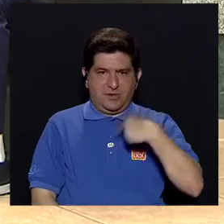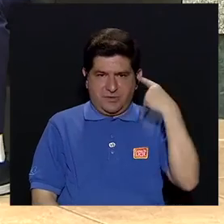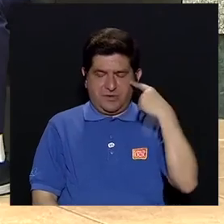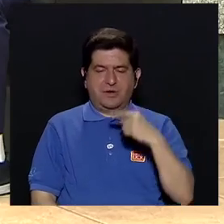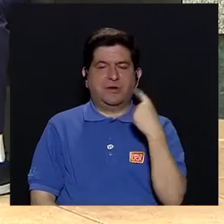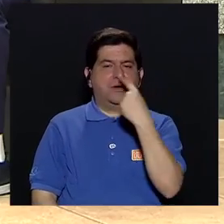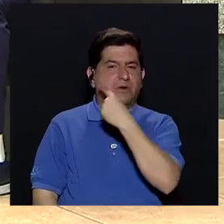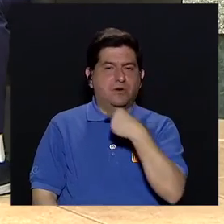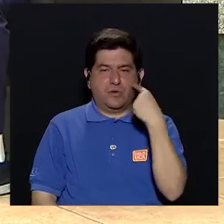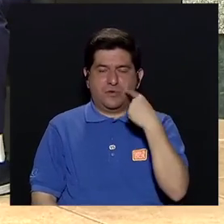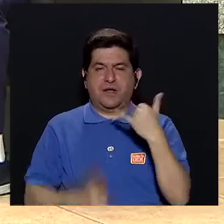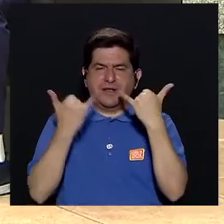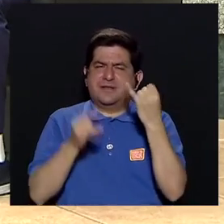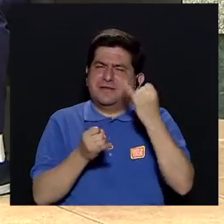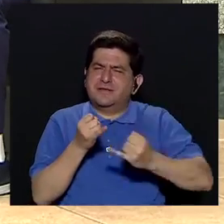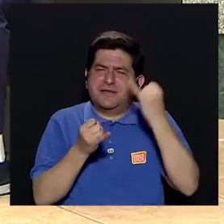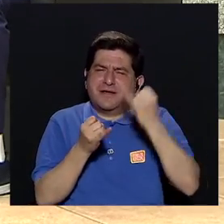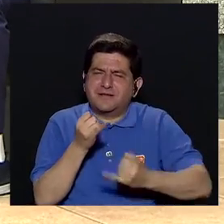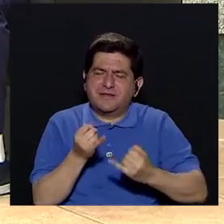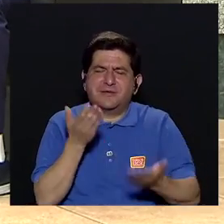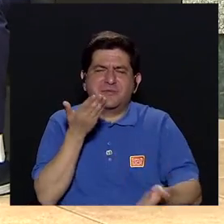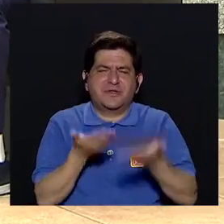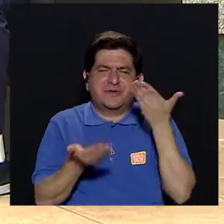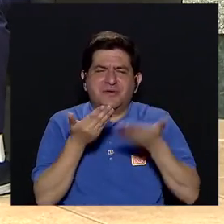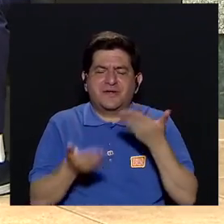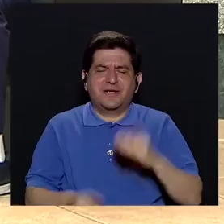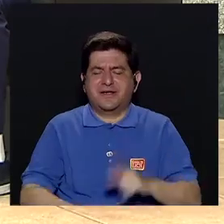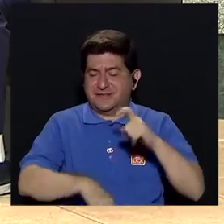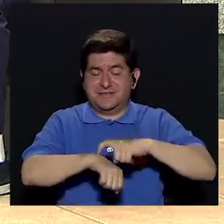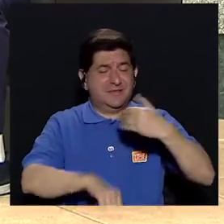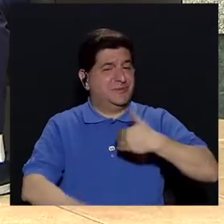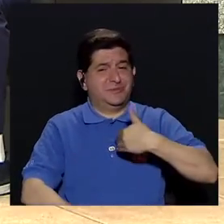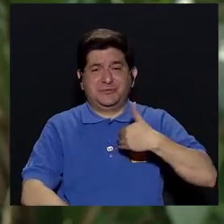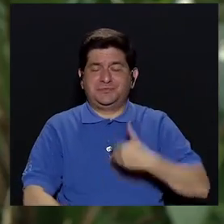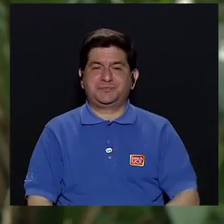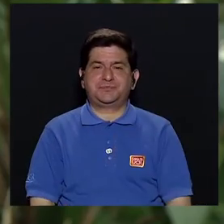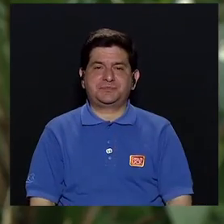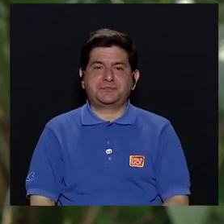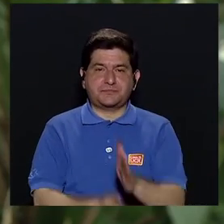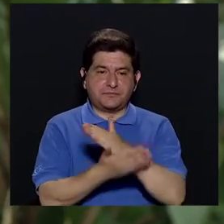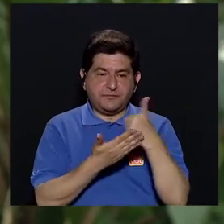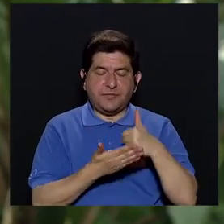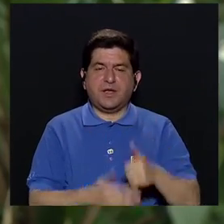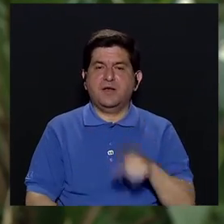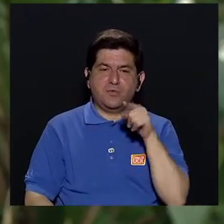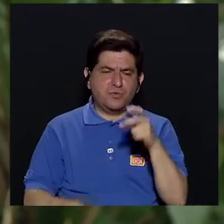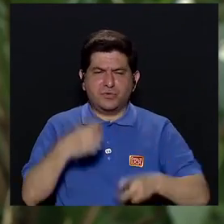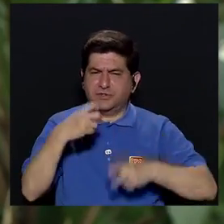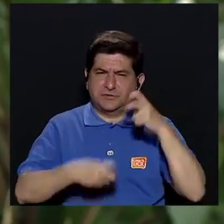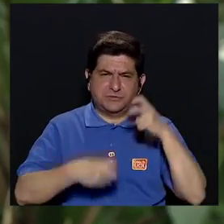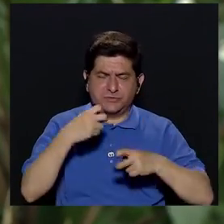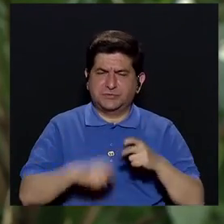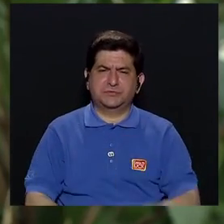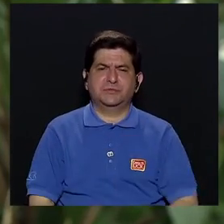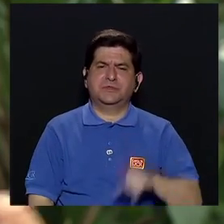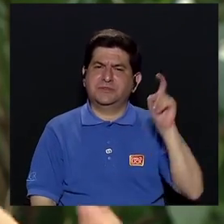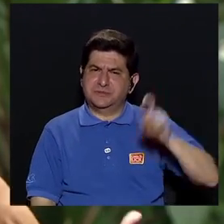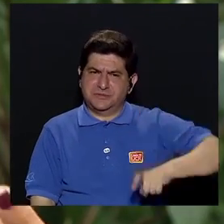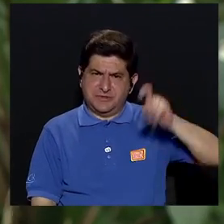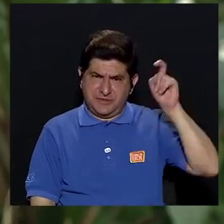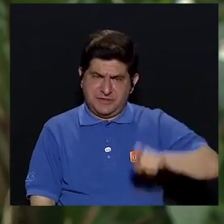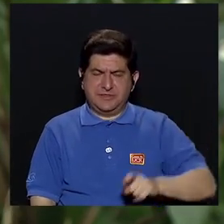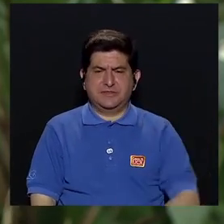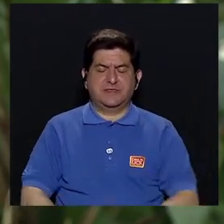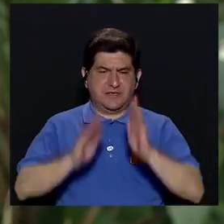maxilofacial. Doctor, ya para ir cerrando, porque ya se nos acaba el tiempo, ¿algunos de estos padecimientos que